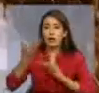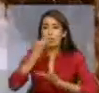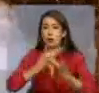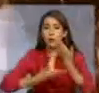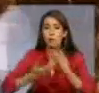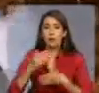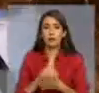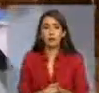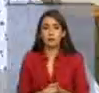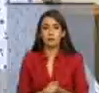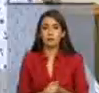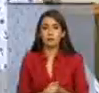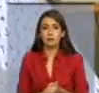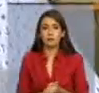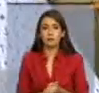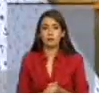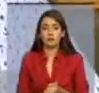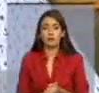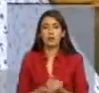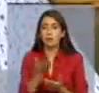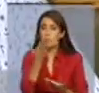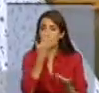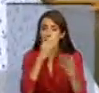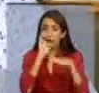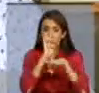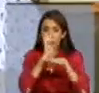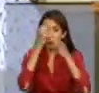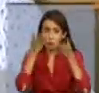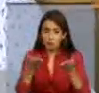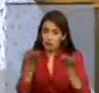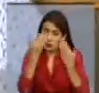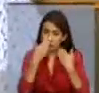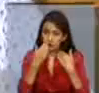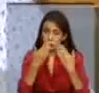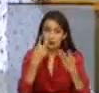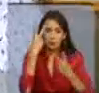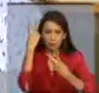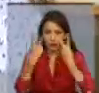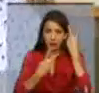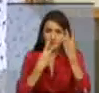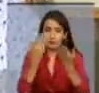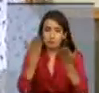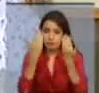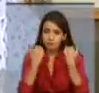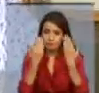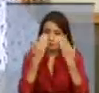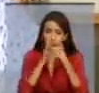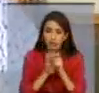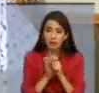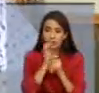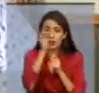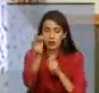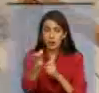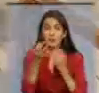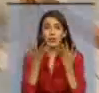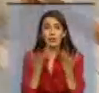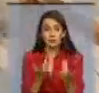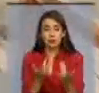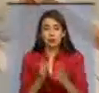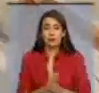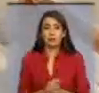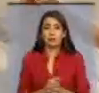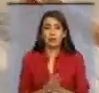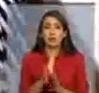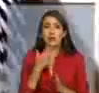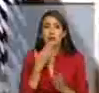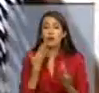Que los amigos ecuatorianos de distintas partes que nos vengan a visitar. Aquí en Santay, aquí los tenemos esperando. Pero como no hay